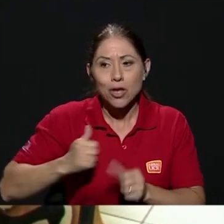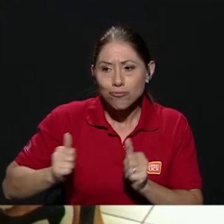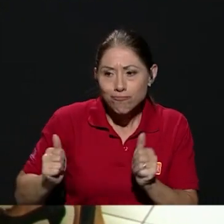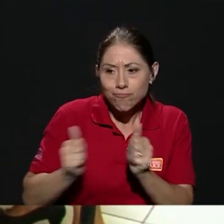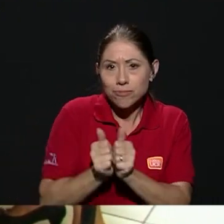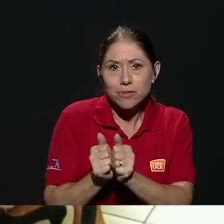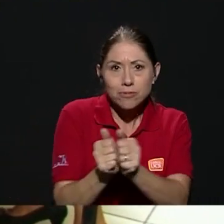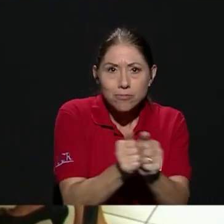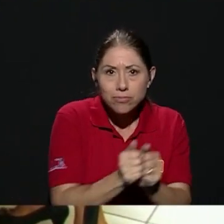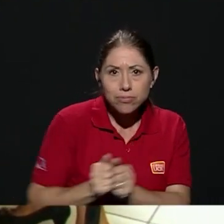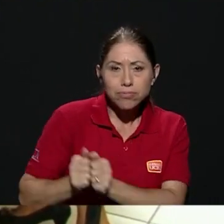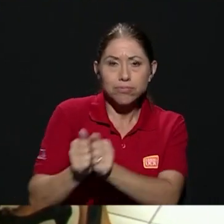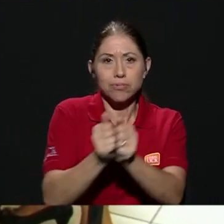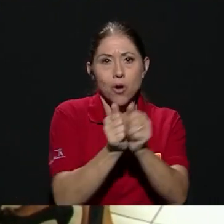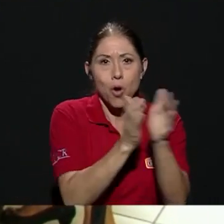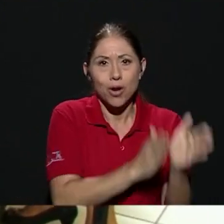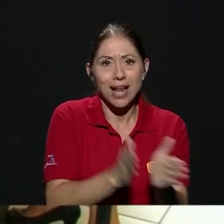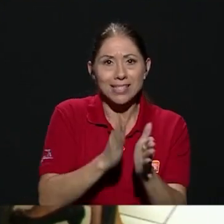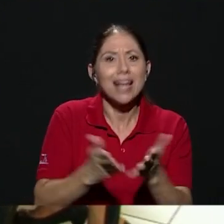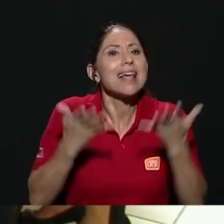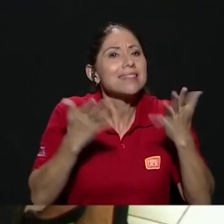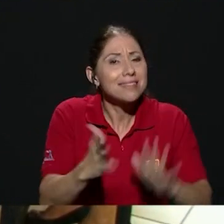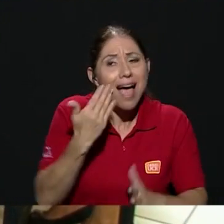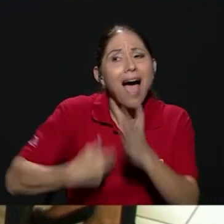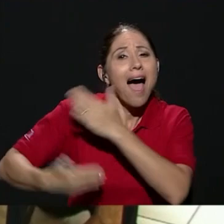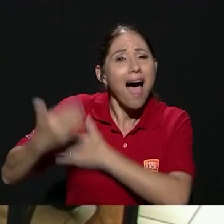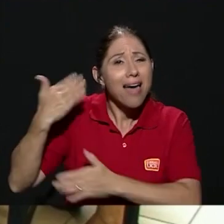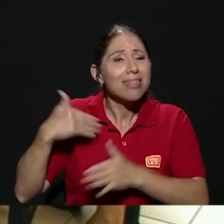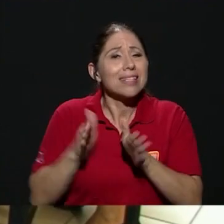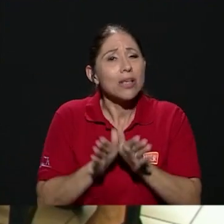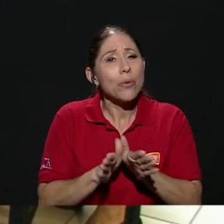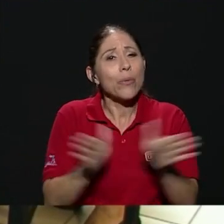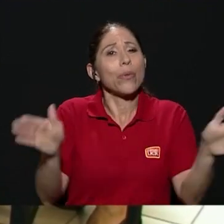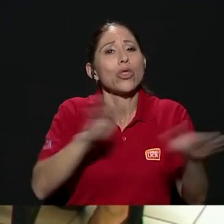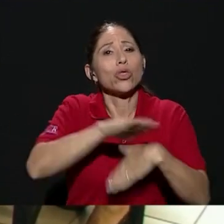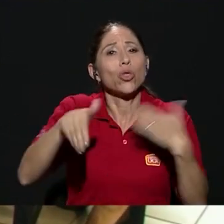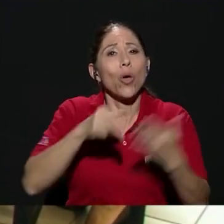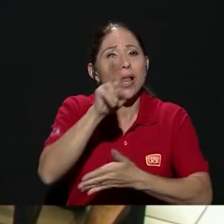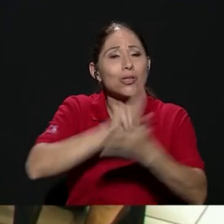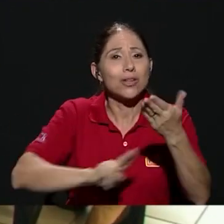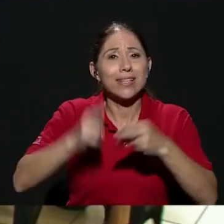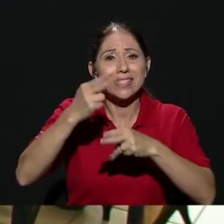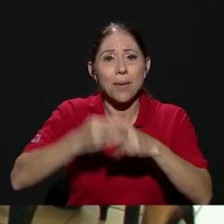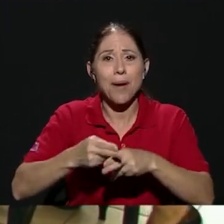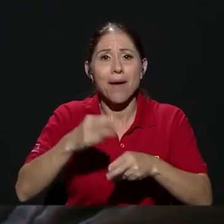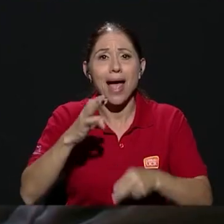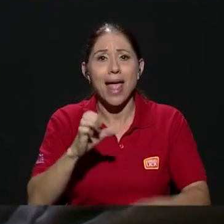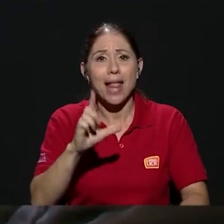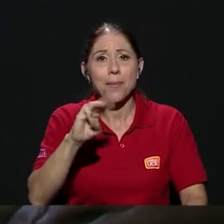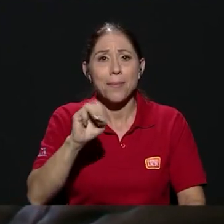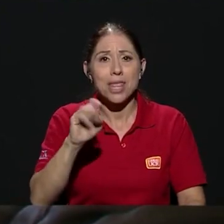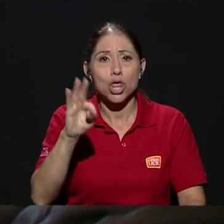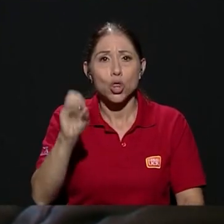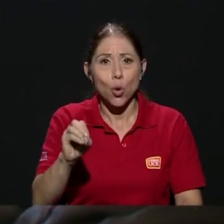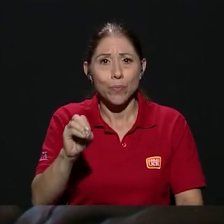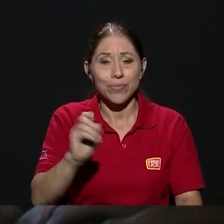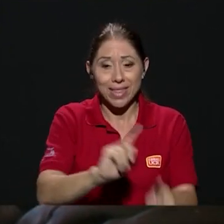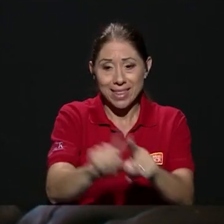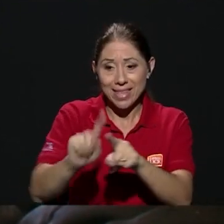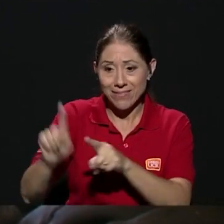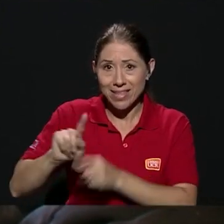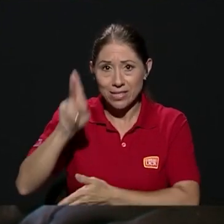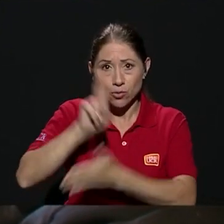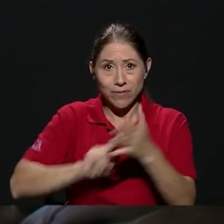nos empezamos a organizar, ya existía un movimiento pero muy macro de todas las universidades que se llamaba el MINTU, que era un movimiento